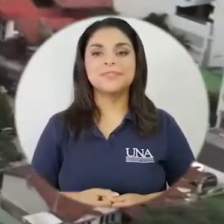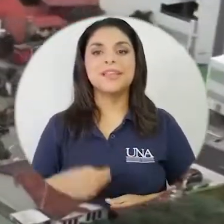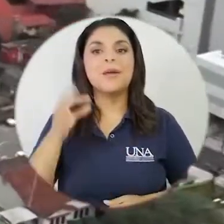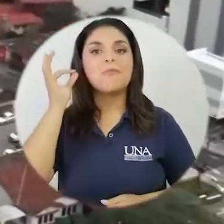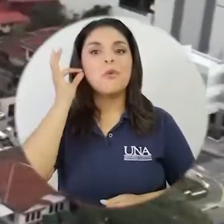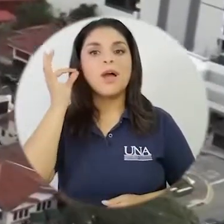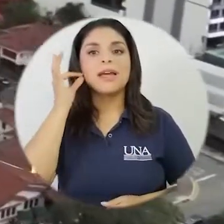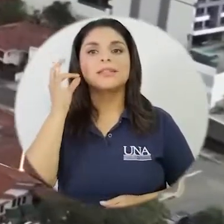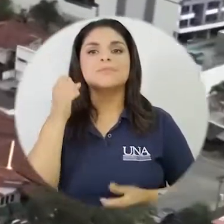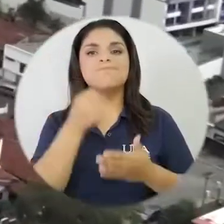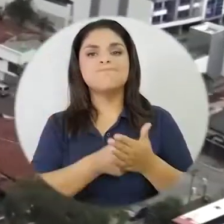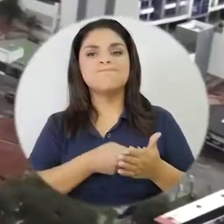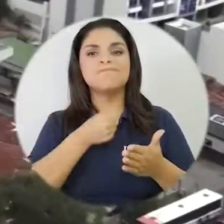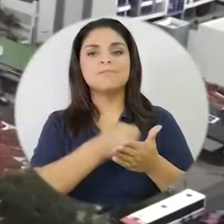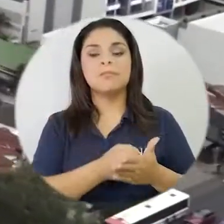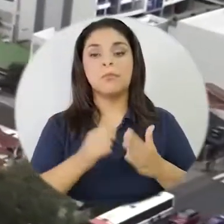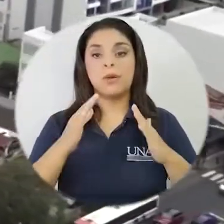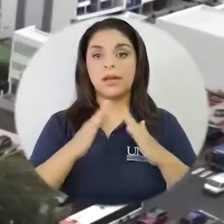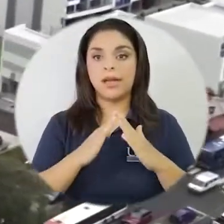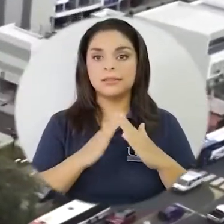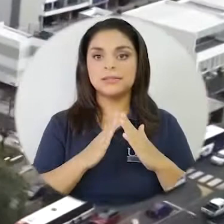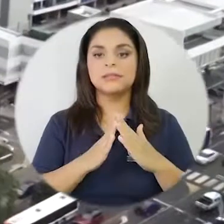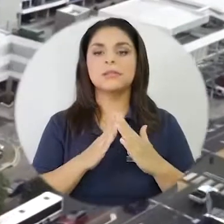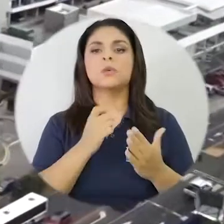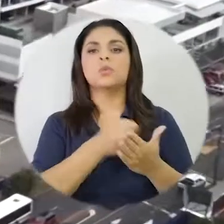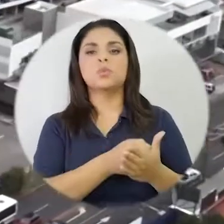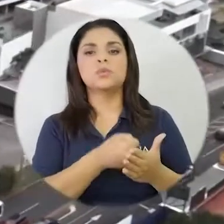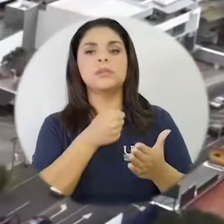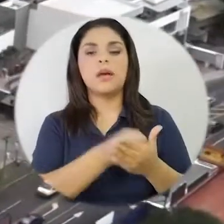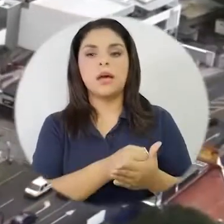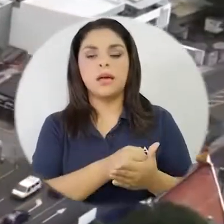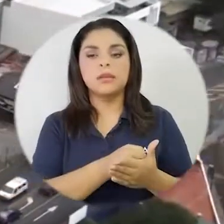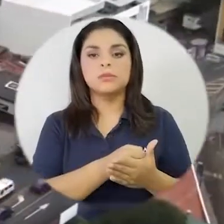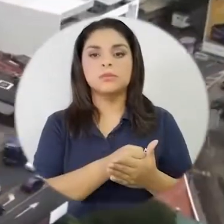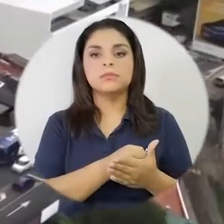lo tengo muy presente, mujeres luchando por vivienda, luchando